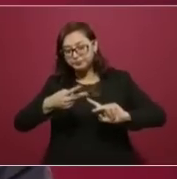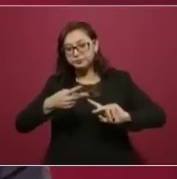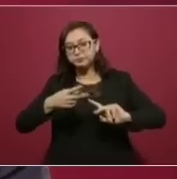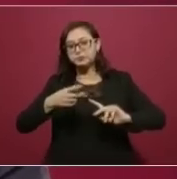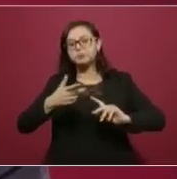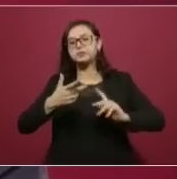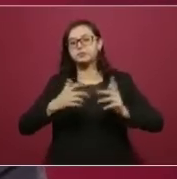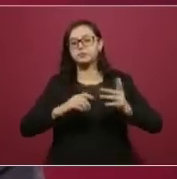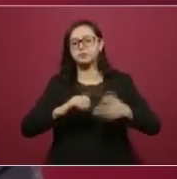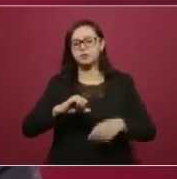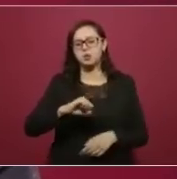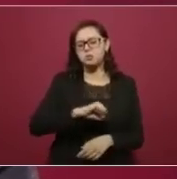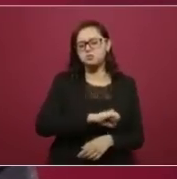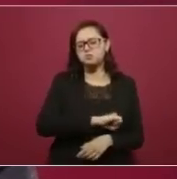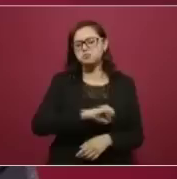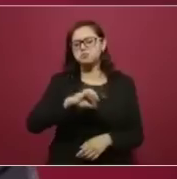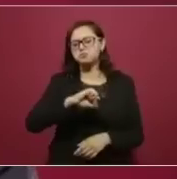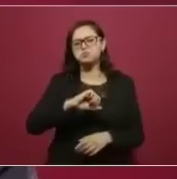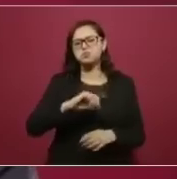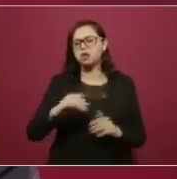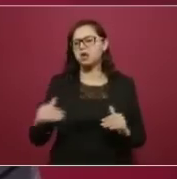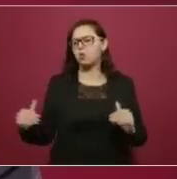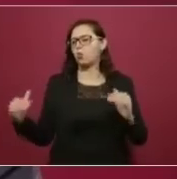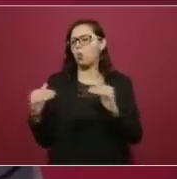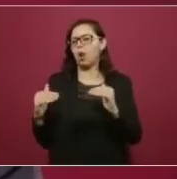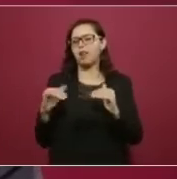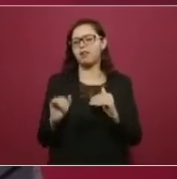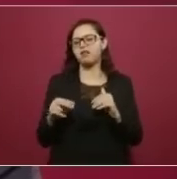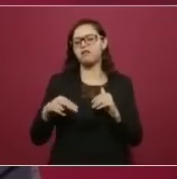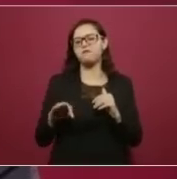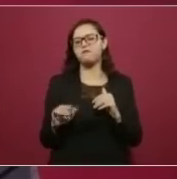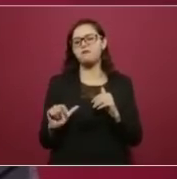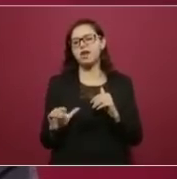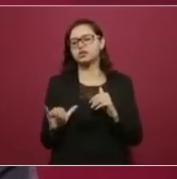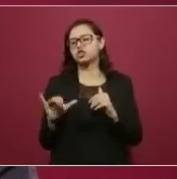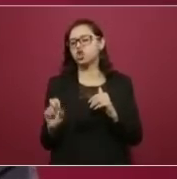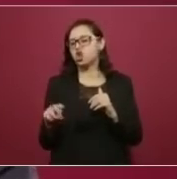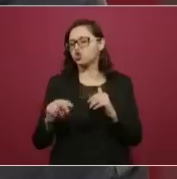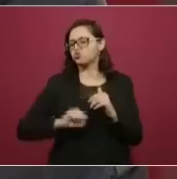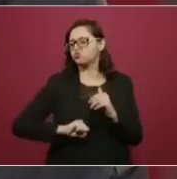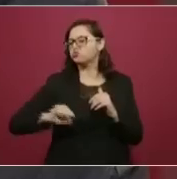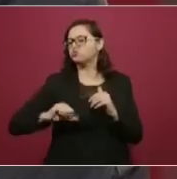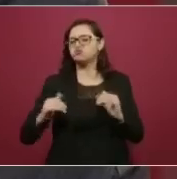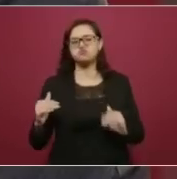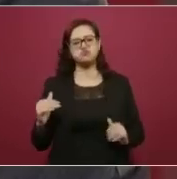más allá de la inflación, como